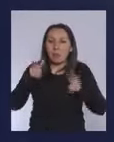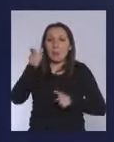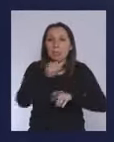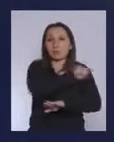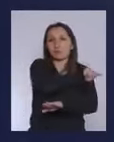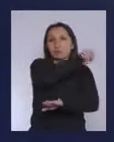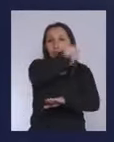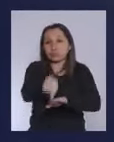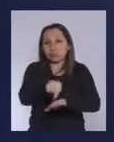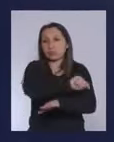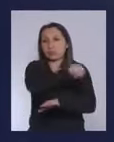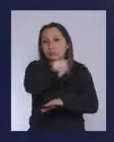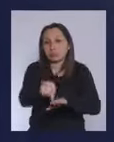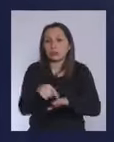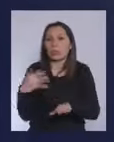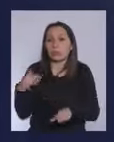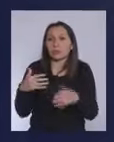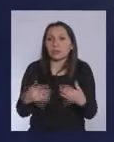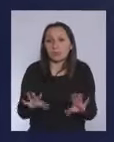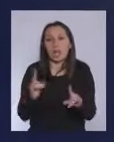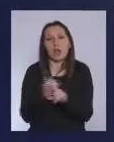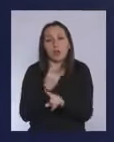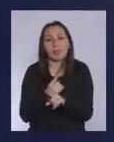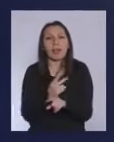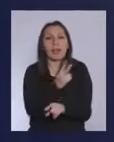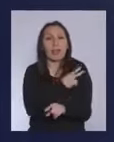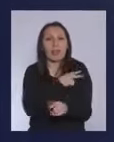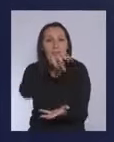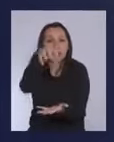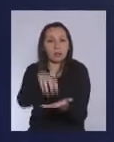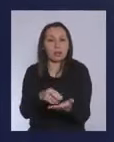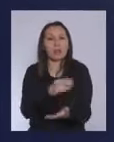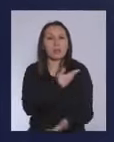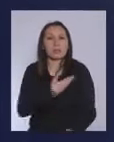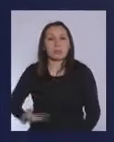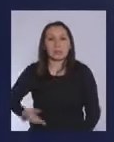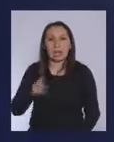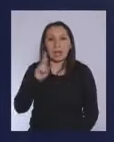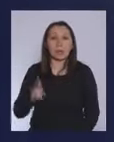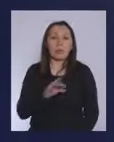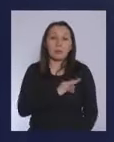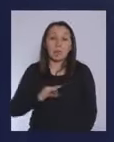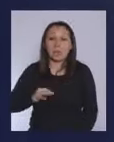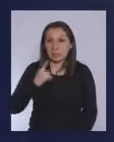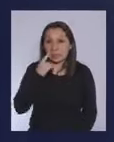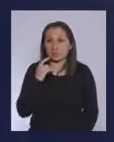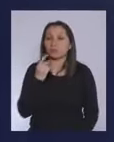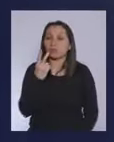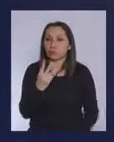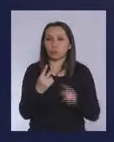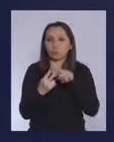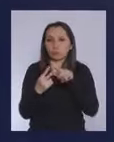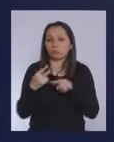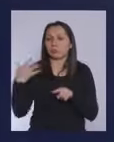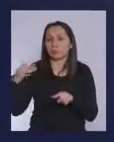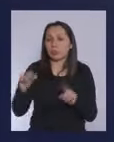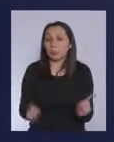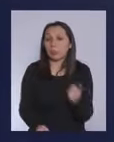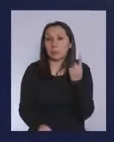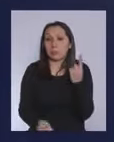entra magallanes quiero es importante conversamos con el jefe son el presidente la repubblica el ministro también y ahí hay dos temas muy importantes lo